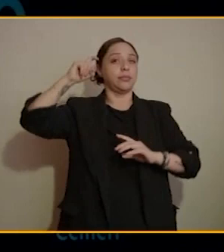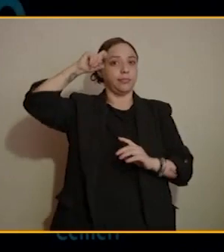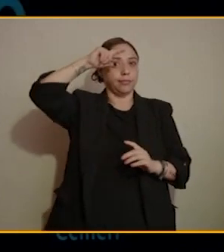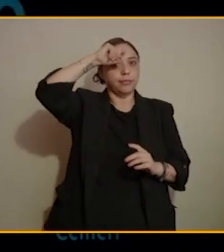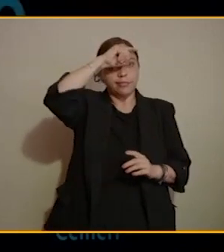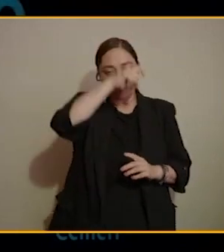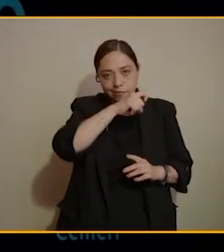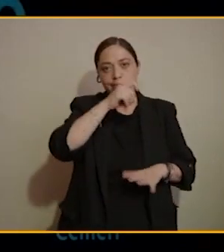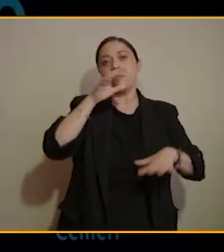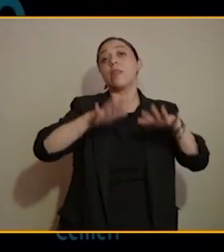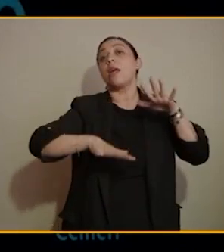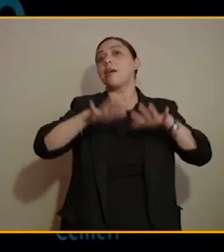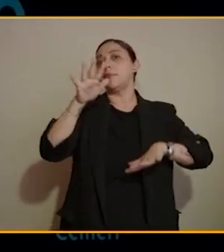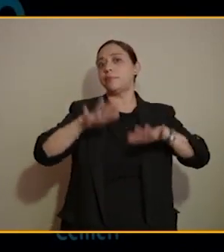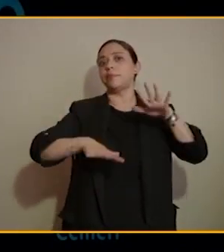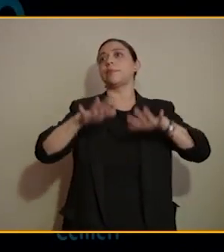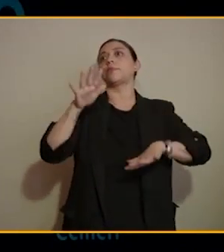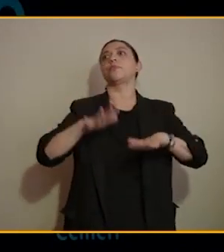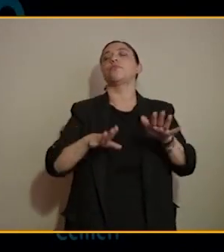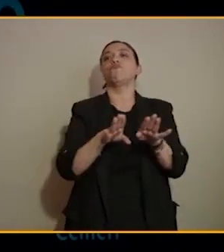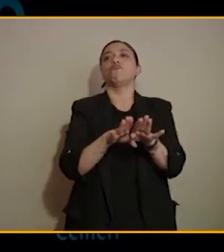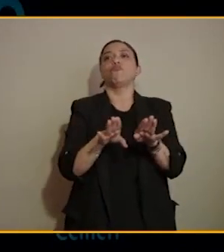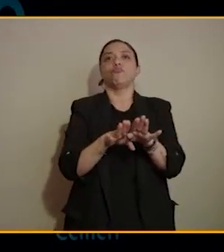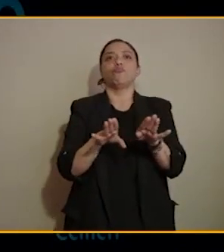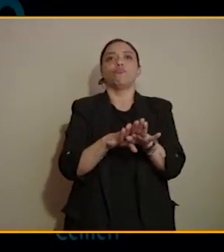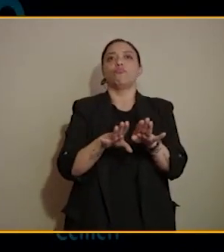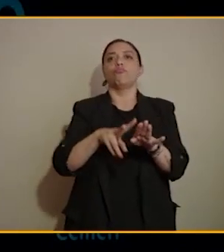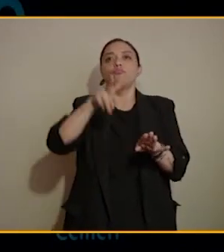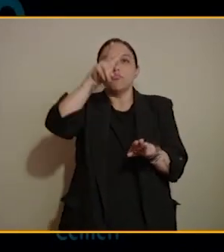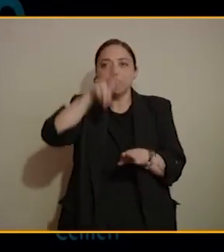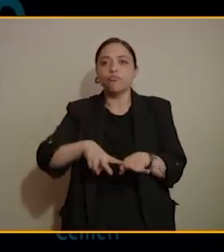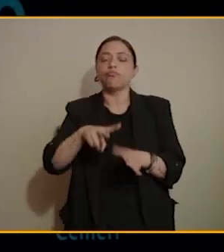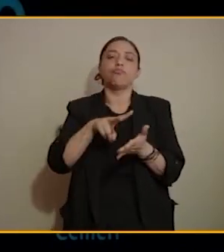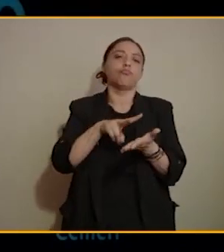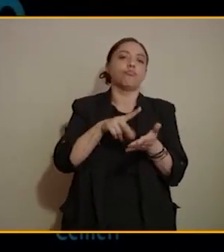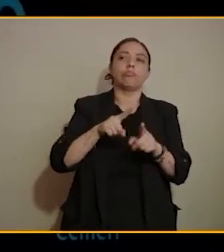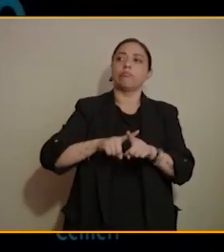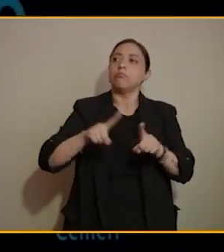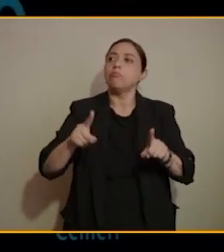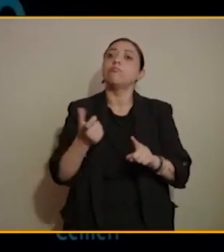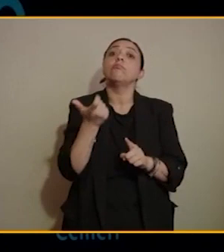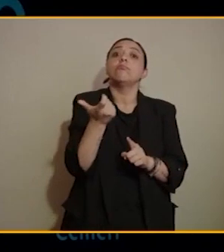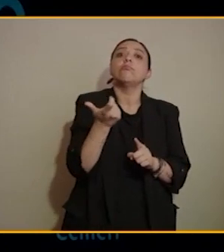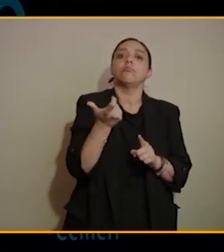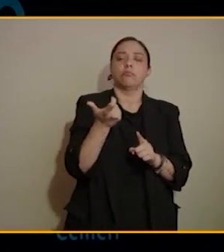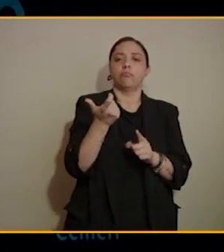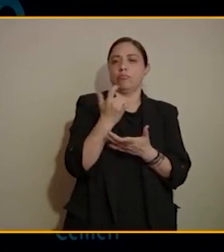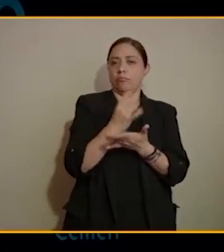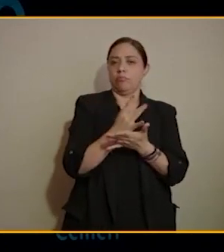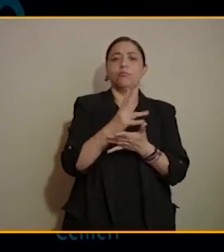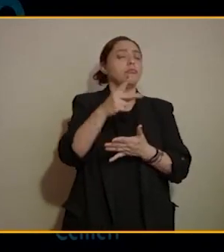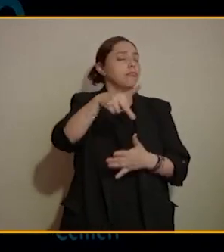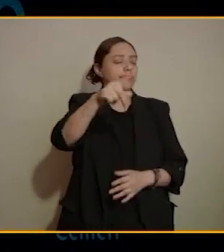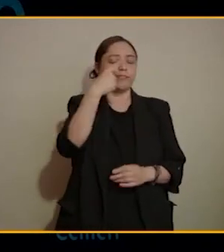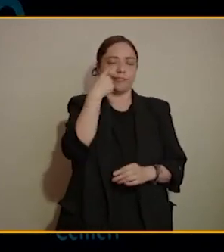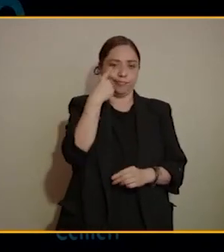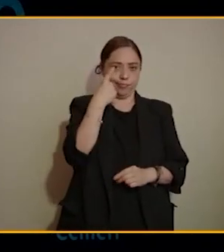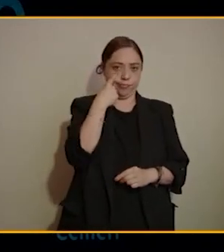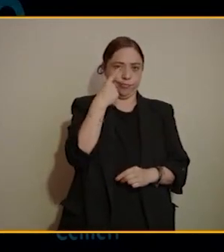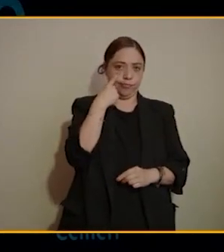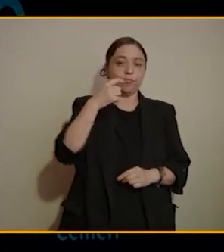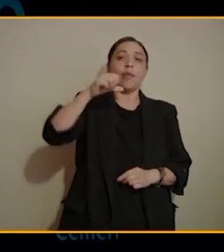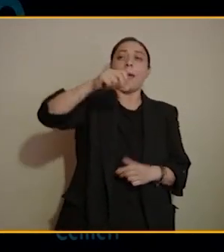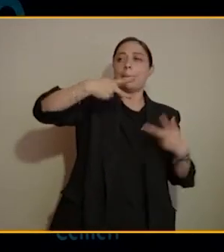A veces parece que de repente, pues en realidad no hay un valor diferenciador más allá del precio. Pero déjenme decirles que el consumidor de